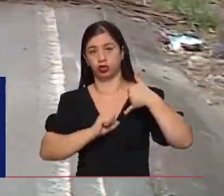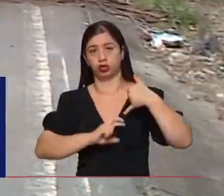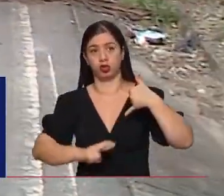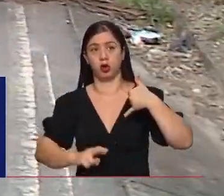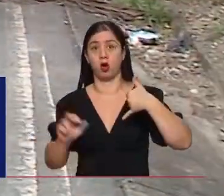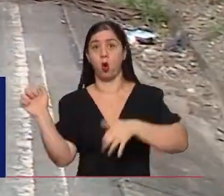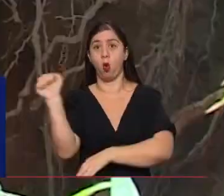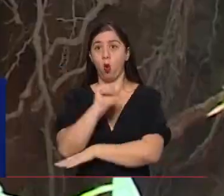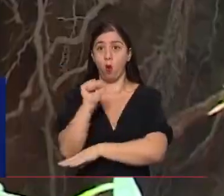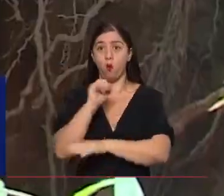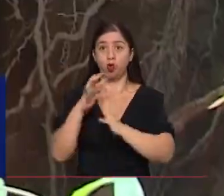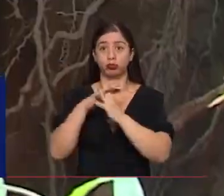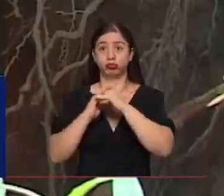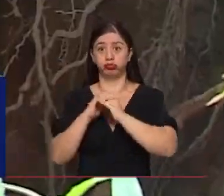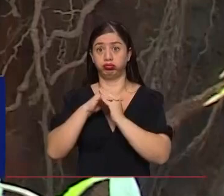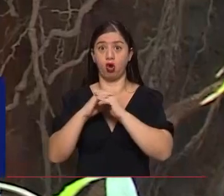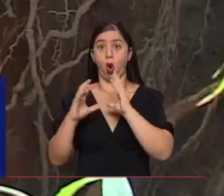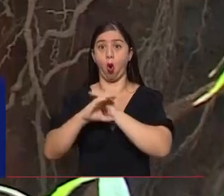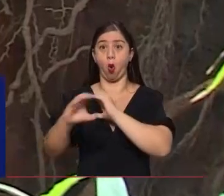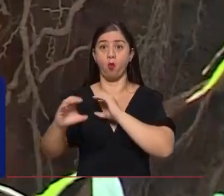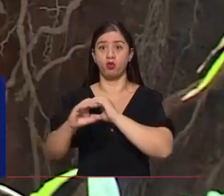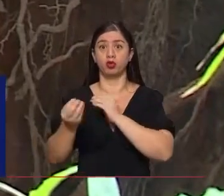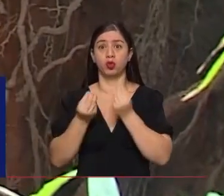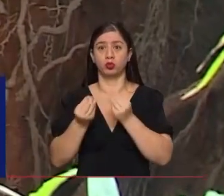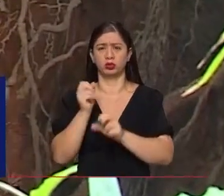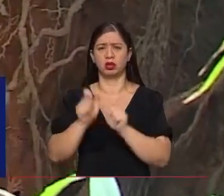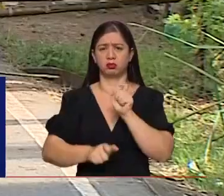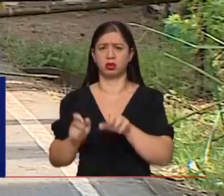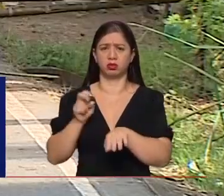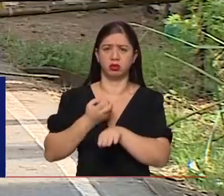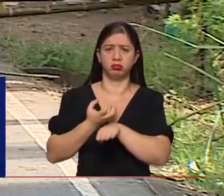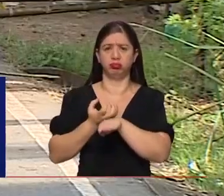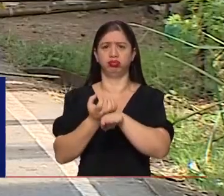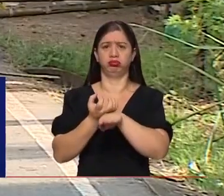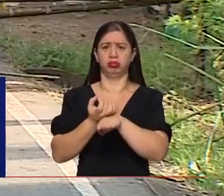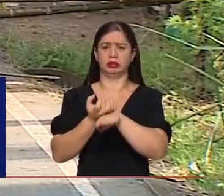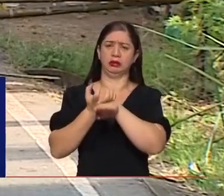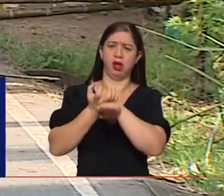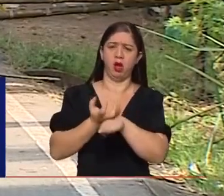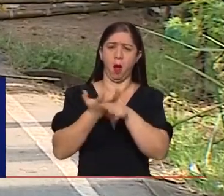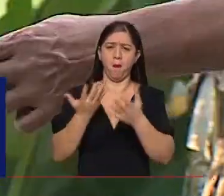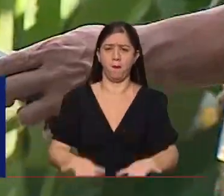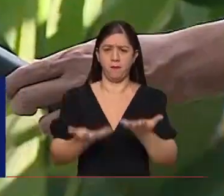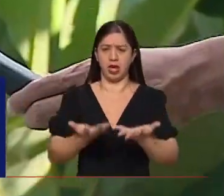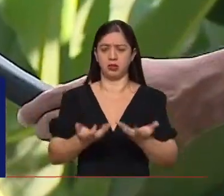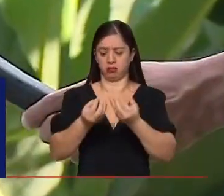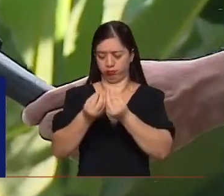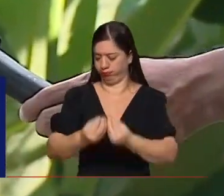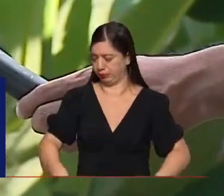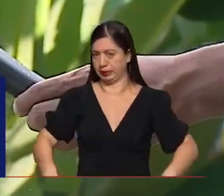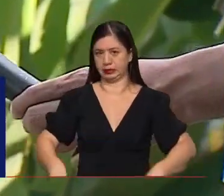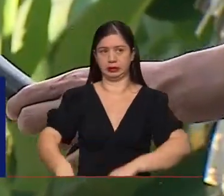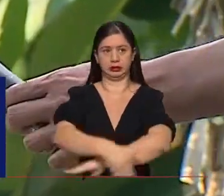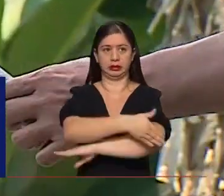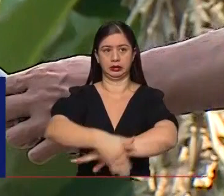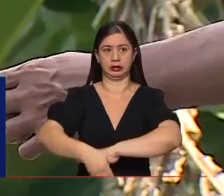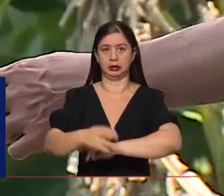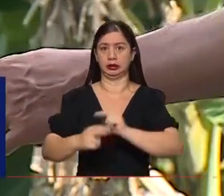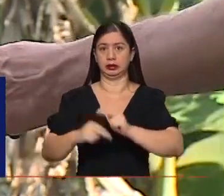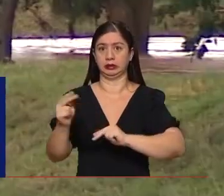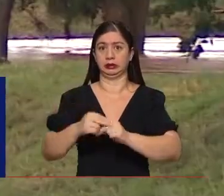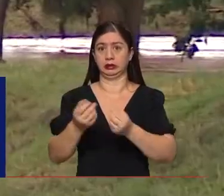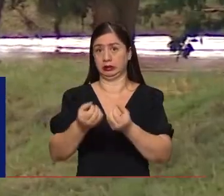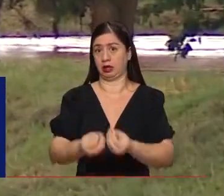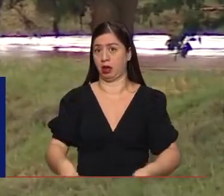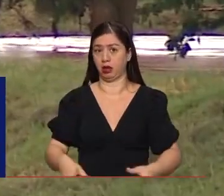pesada o un bus con pasajeros, en el momento que pase algo pesado, ahí mismo se cae eso. Uno tiene que lo sostenga y no pone el